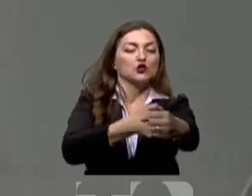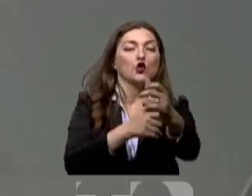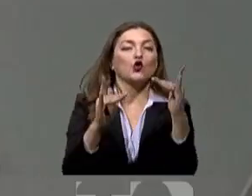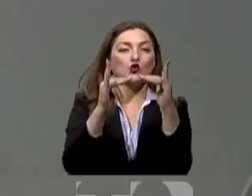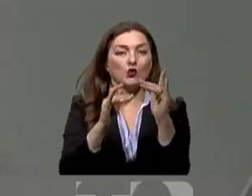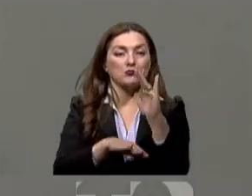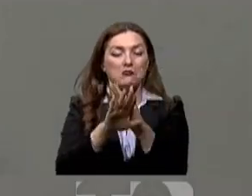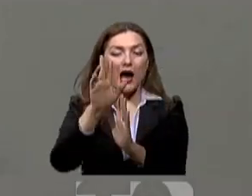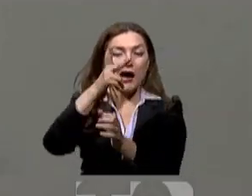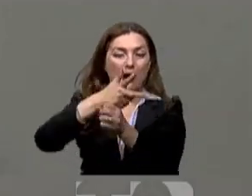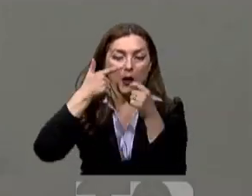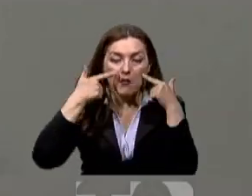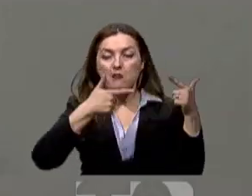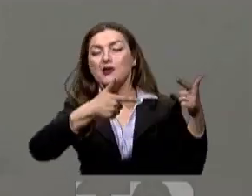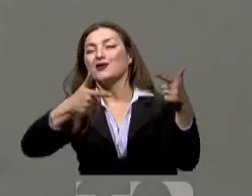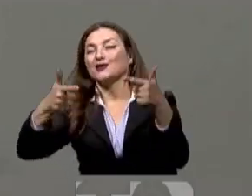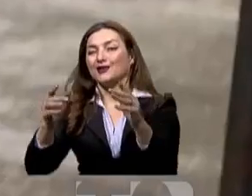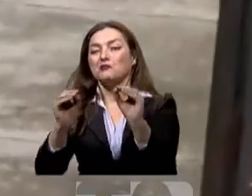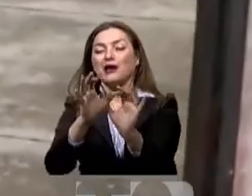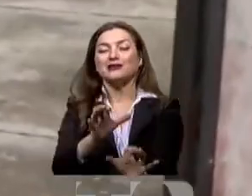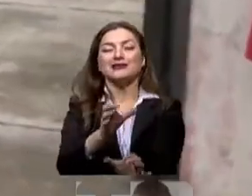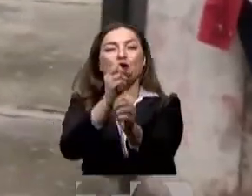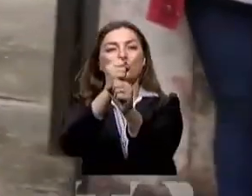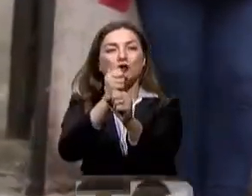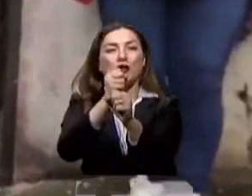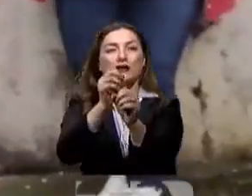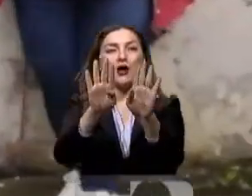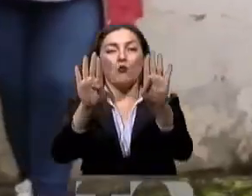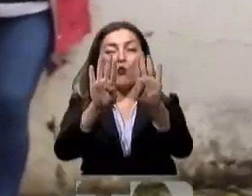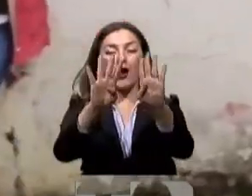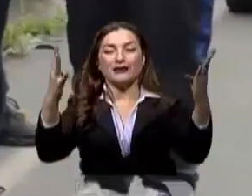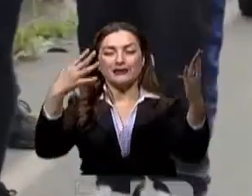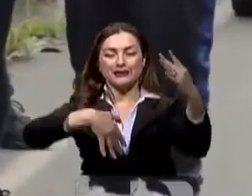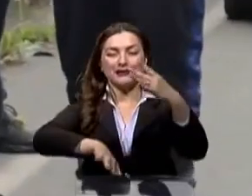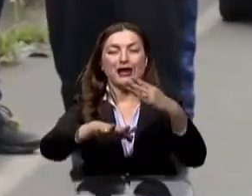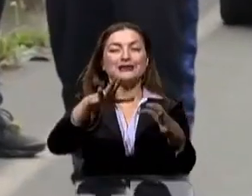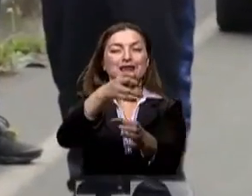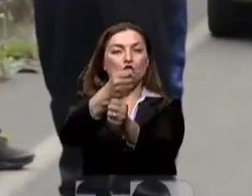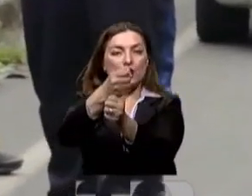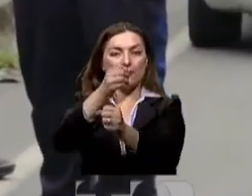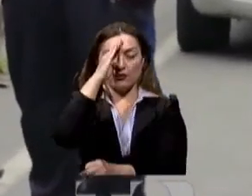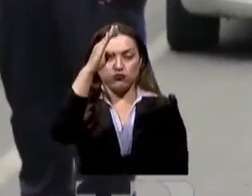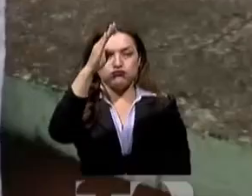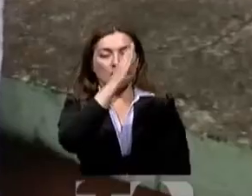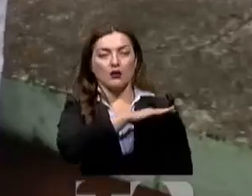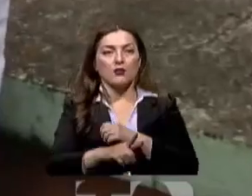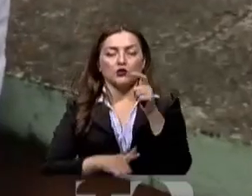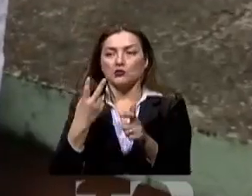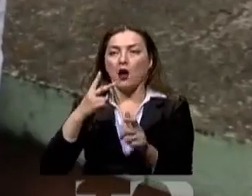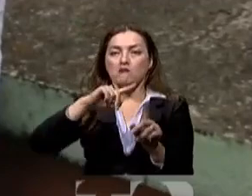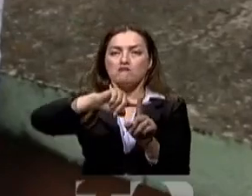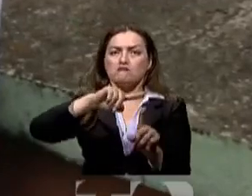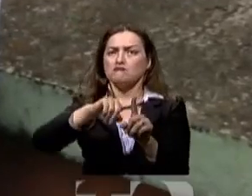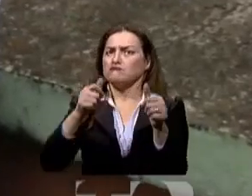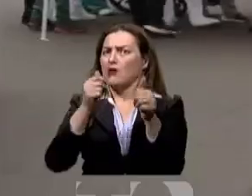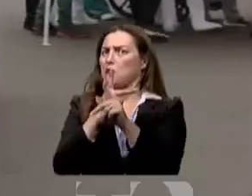implementación de más cámaras de videovigilancia y seguridad en puertas de ingreso a esta casa de salud, algo que los usuarios ven como positivo